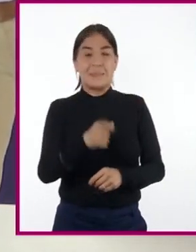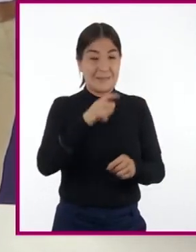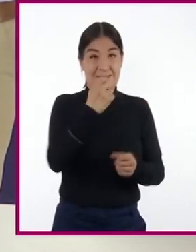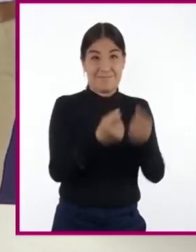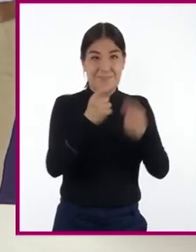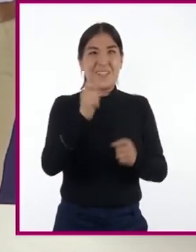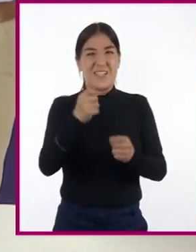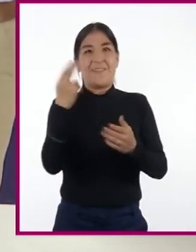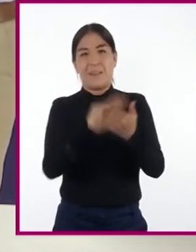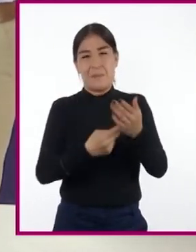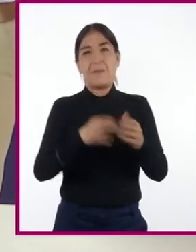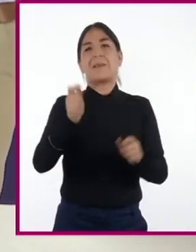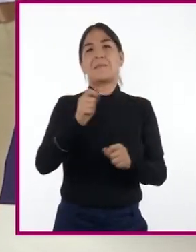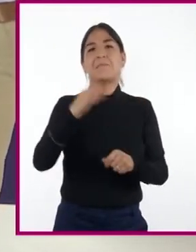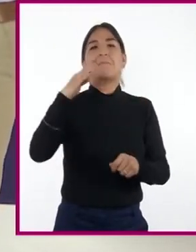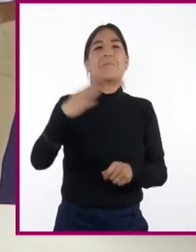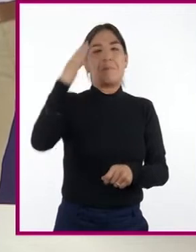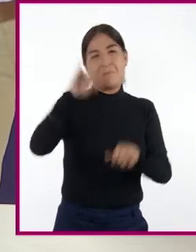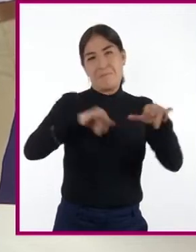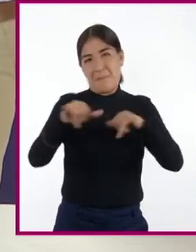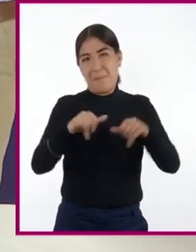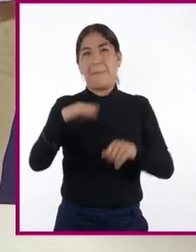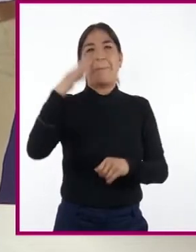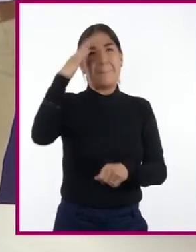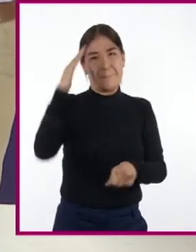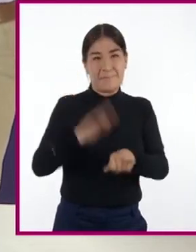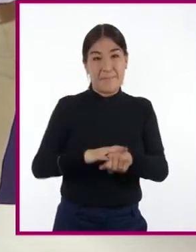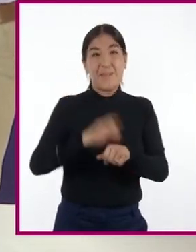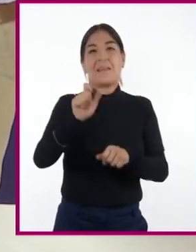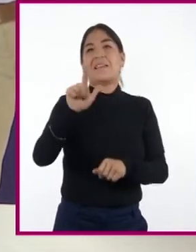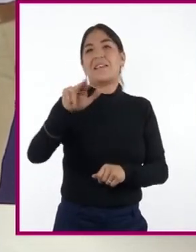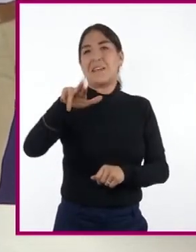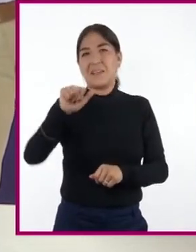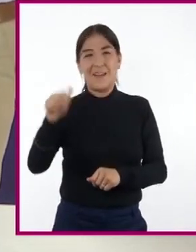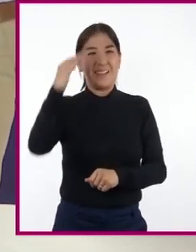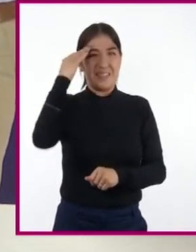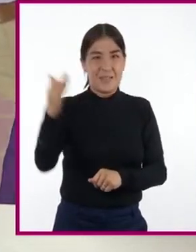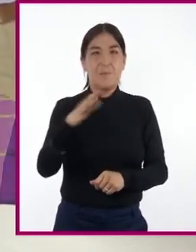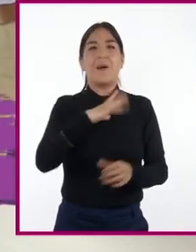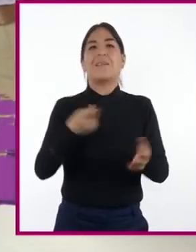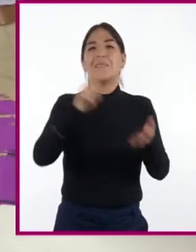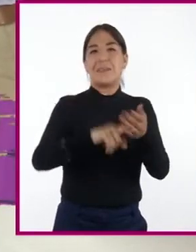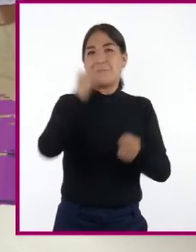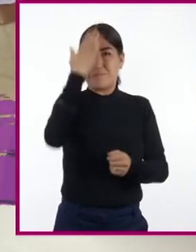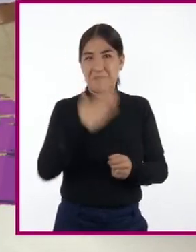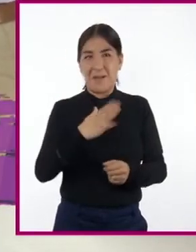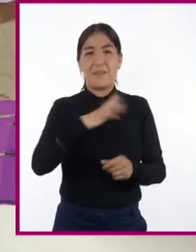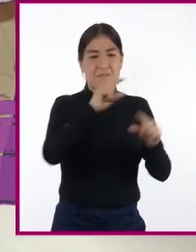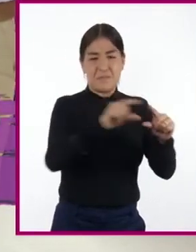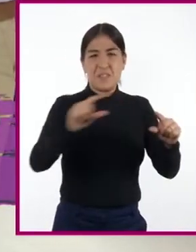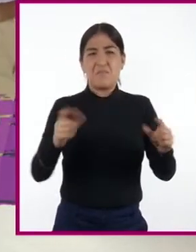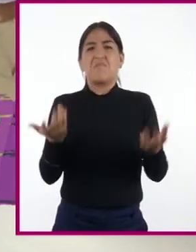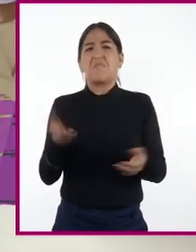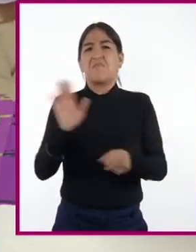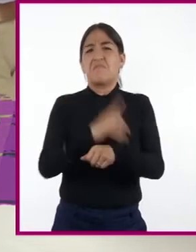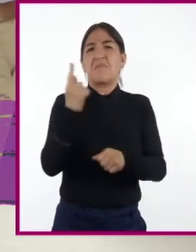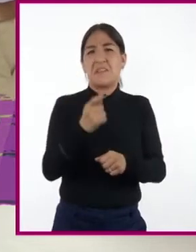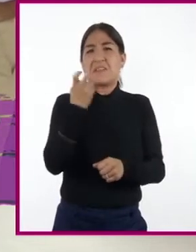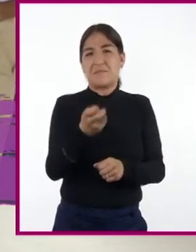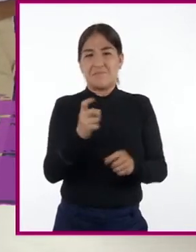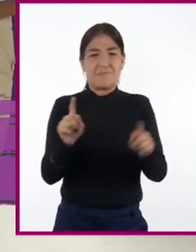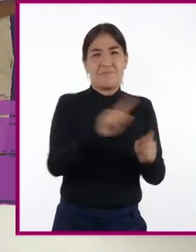estos esquemas, como el mapa mental o la línea del tiempo, llevan ilustraciones. ¿Qué tienen que ver estos